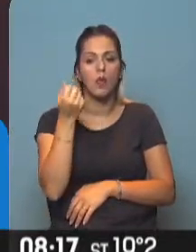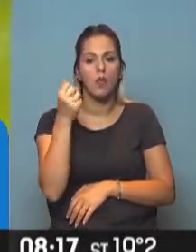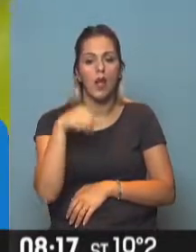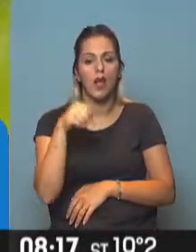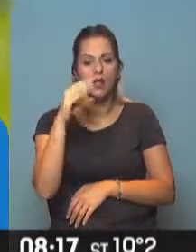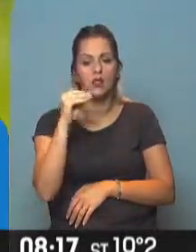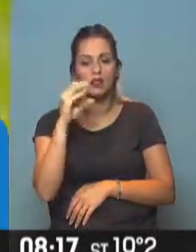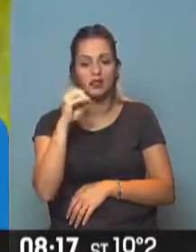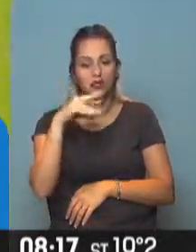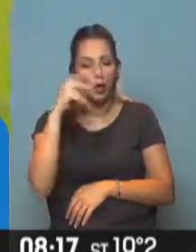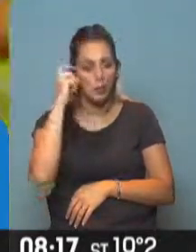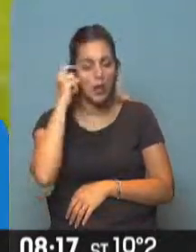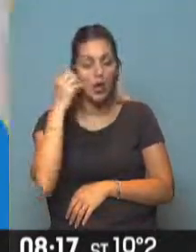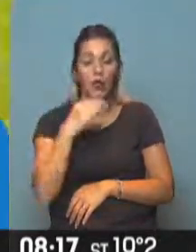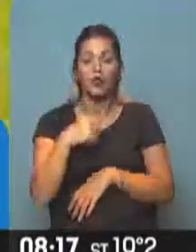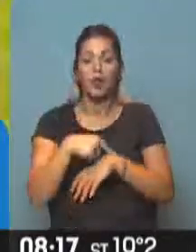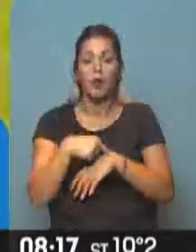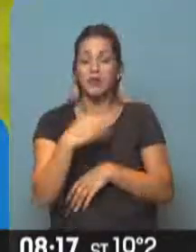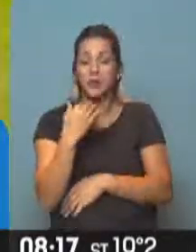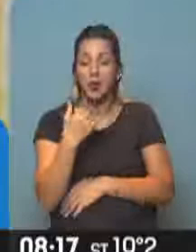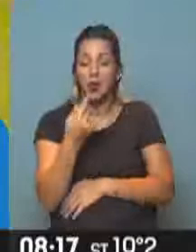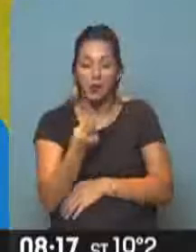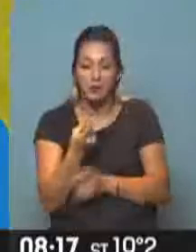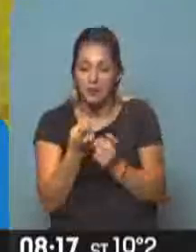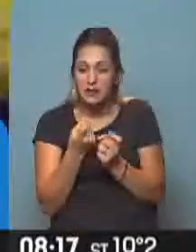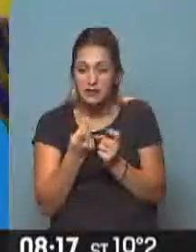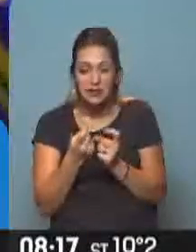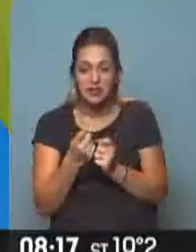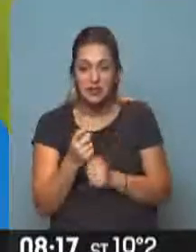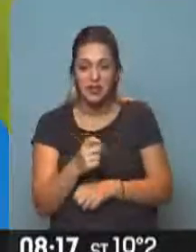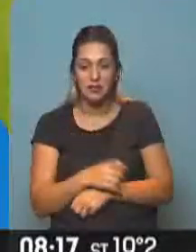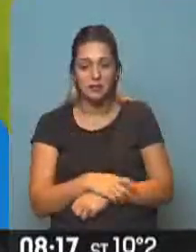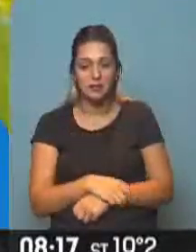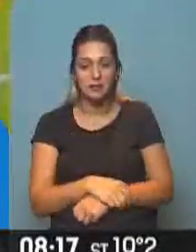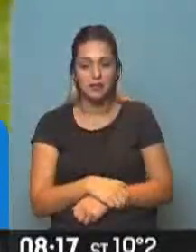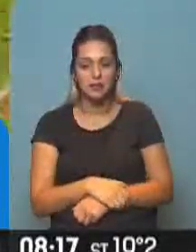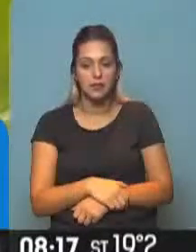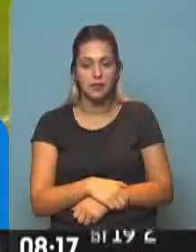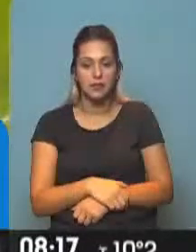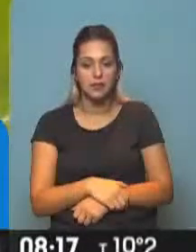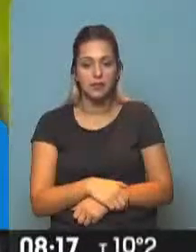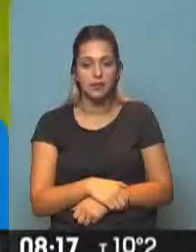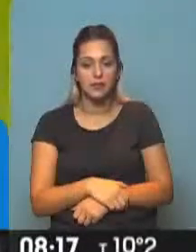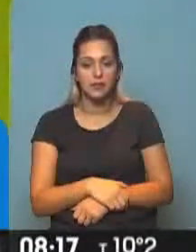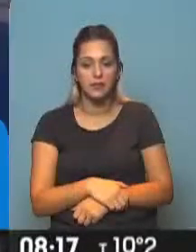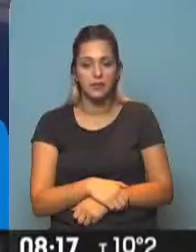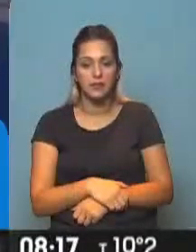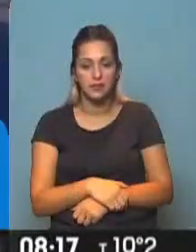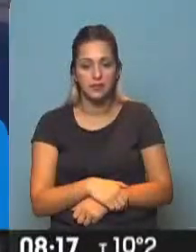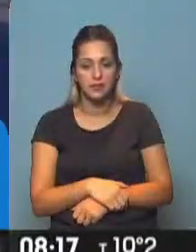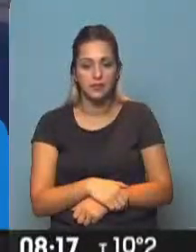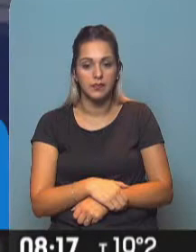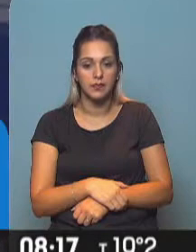cuota necesaria. Justo en el momento donde Boca más lo necesitaba, llega Guanchope por dos